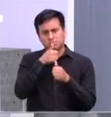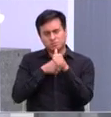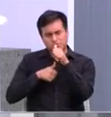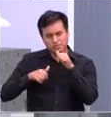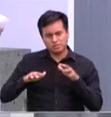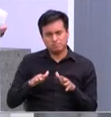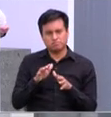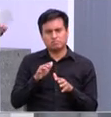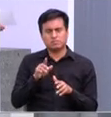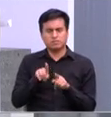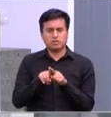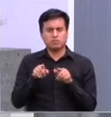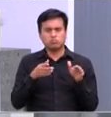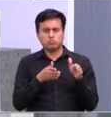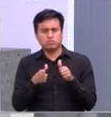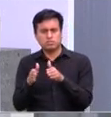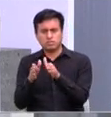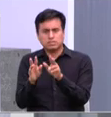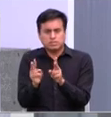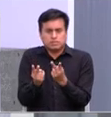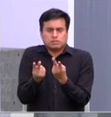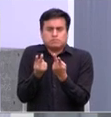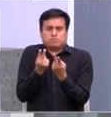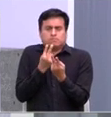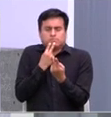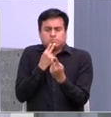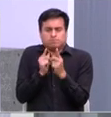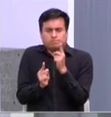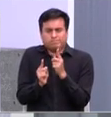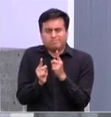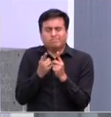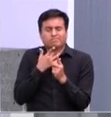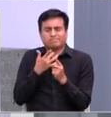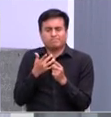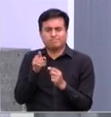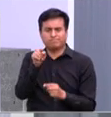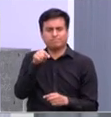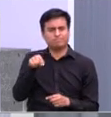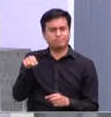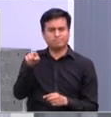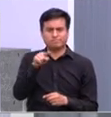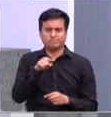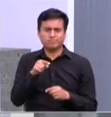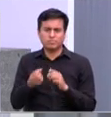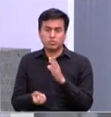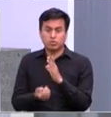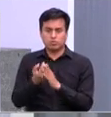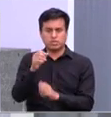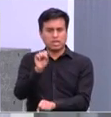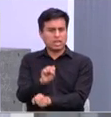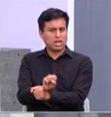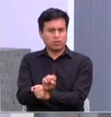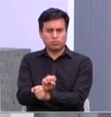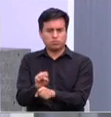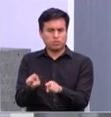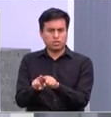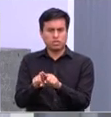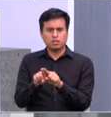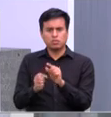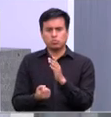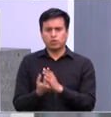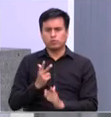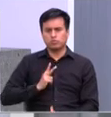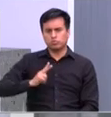y conducir a quienes logran sobrevivir a convertirse en nuevos esclavos de un nuevo